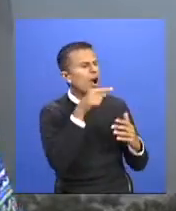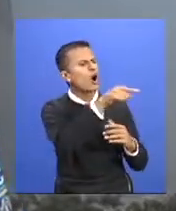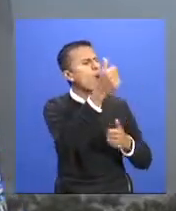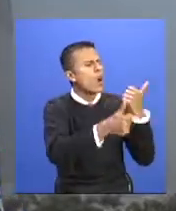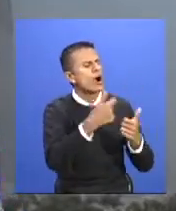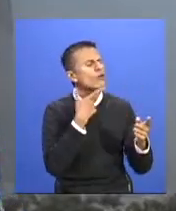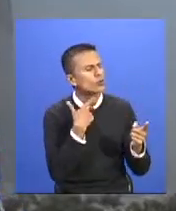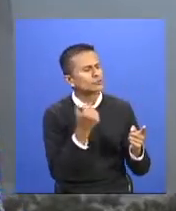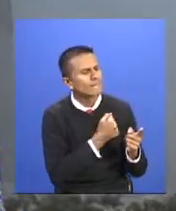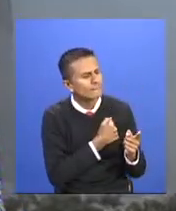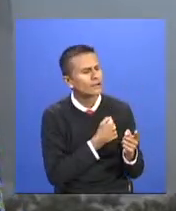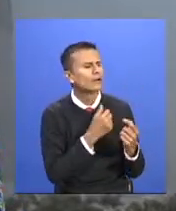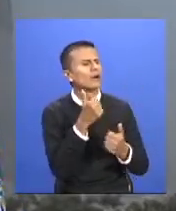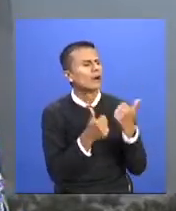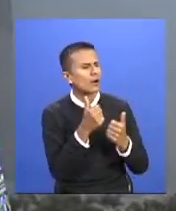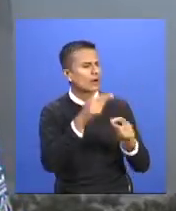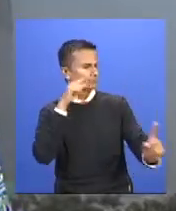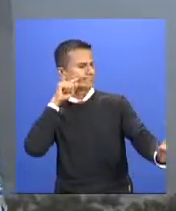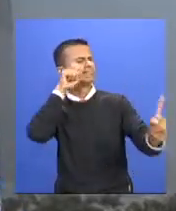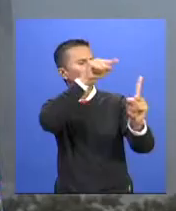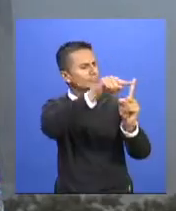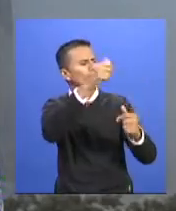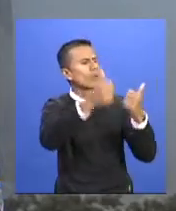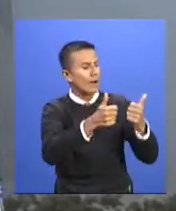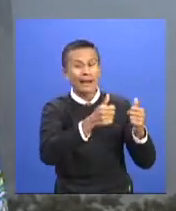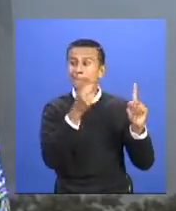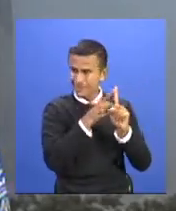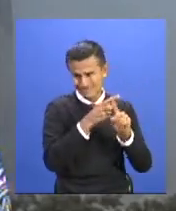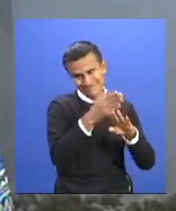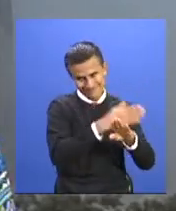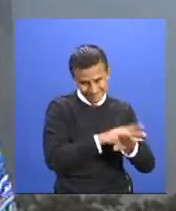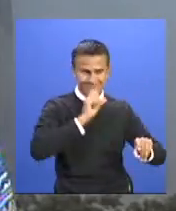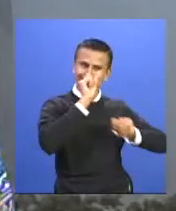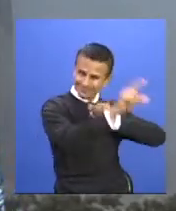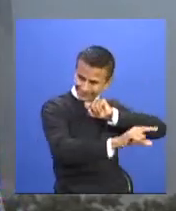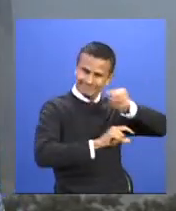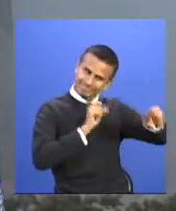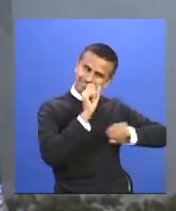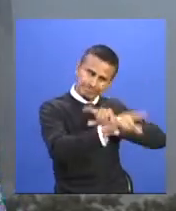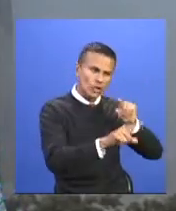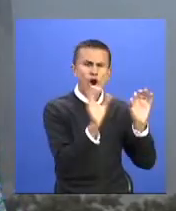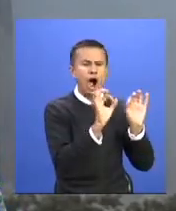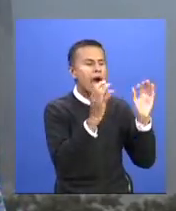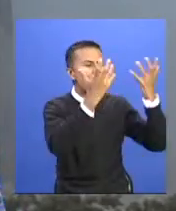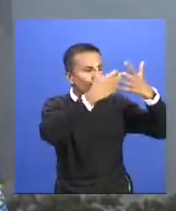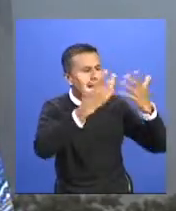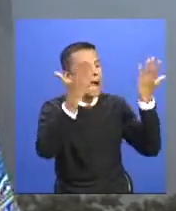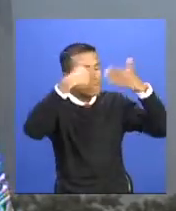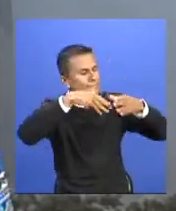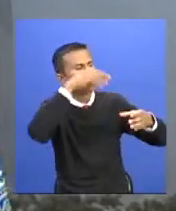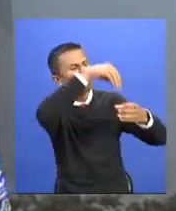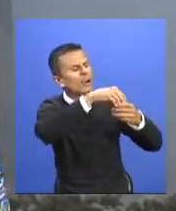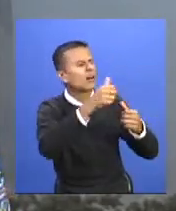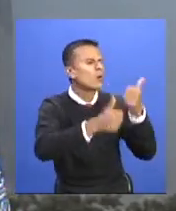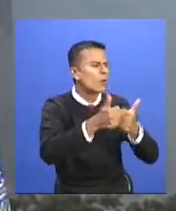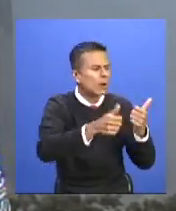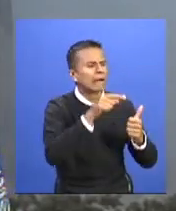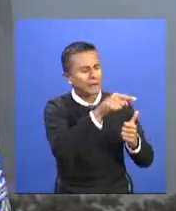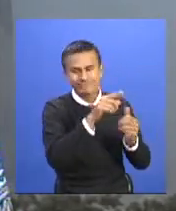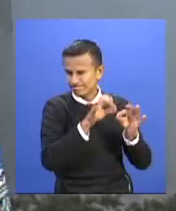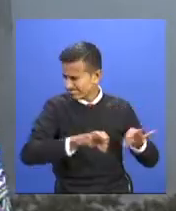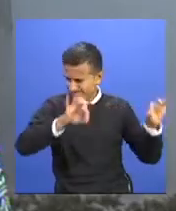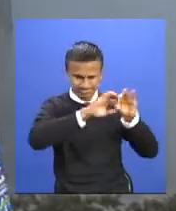cuál es el norte que quieren ellos tener y proyectar. ¿Cómo es su relación al interior de la empresa? Y si ellos tienen